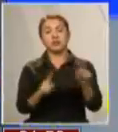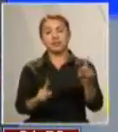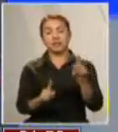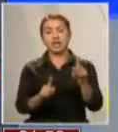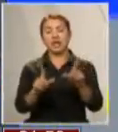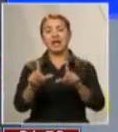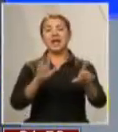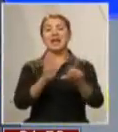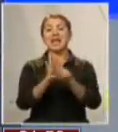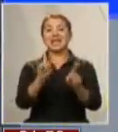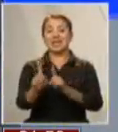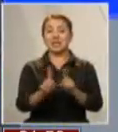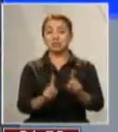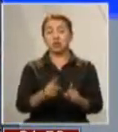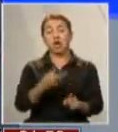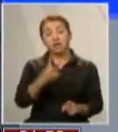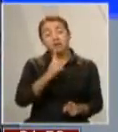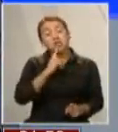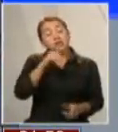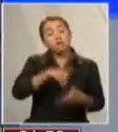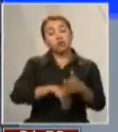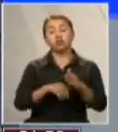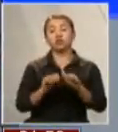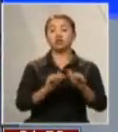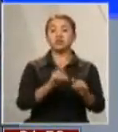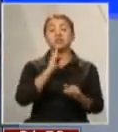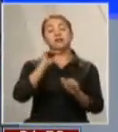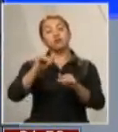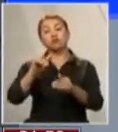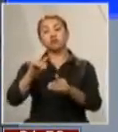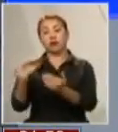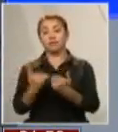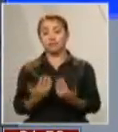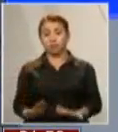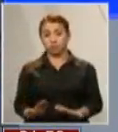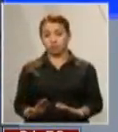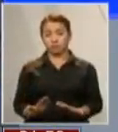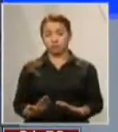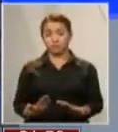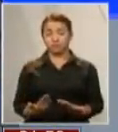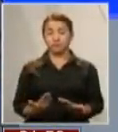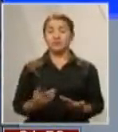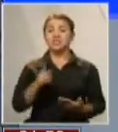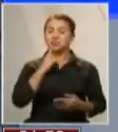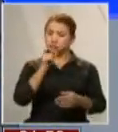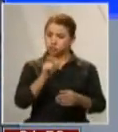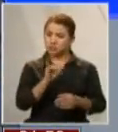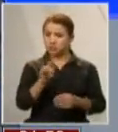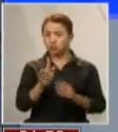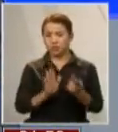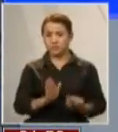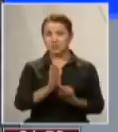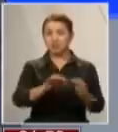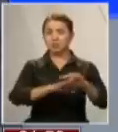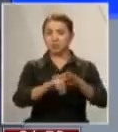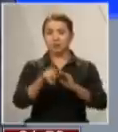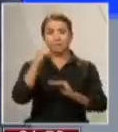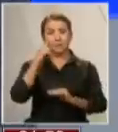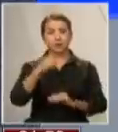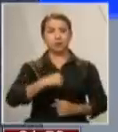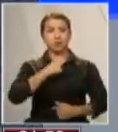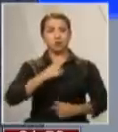legislación? Bueno, habrá que ver quién votaron a favor y quién en contra. Transversalmente votaron a favor. ¿Son no representantes de los delincuentes, pero de cuello y